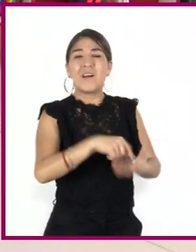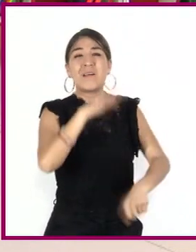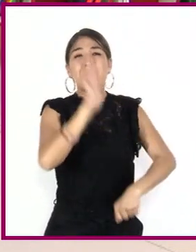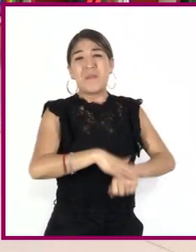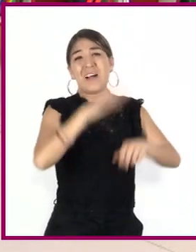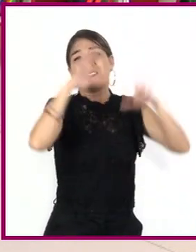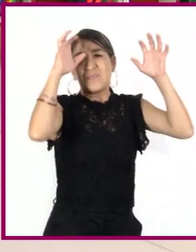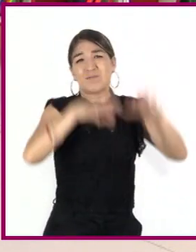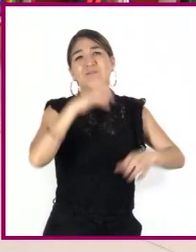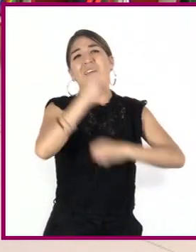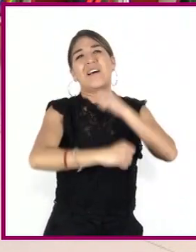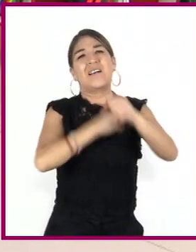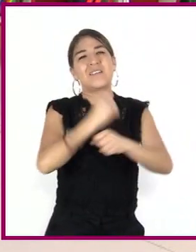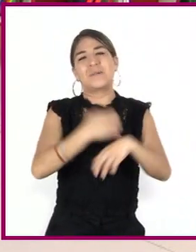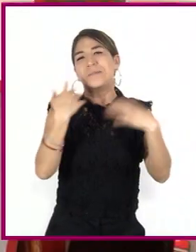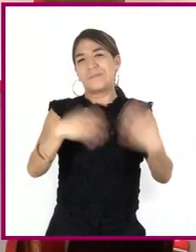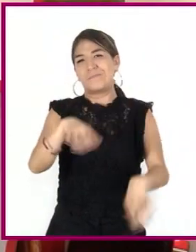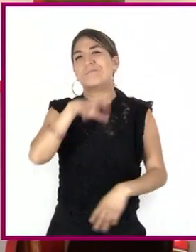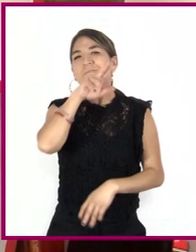anuales es preocupante.